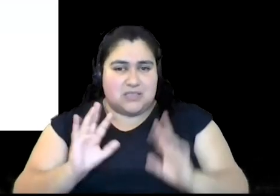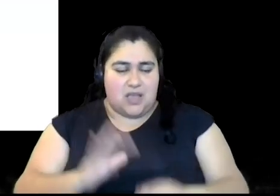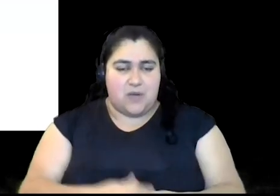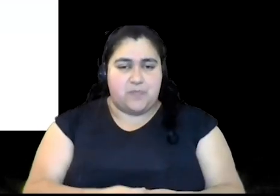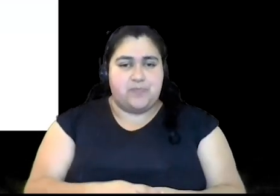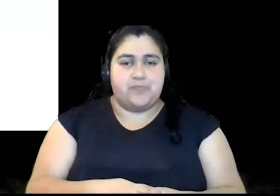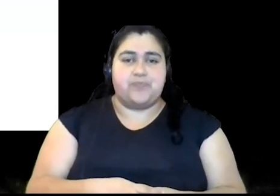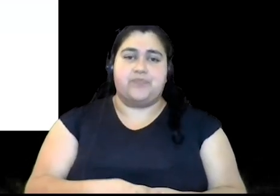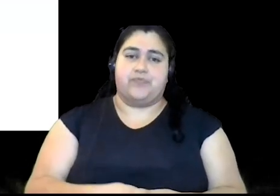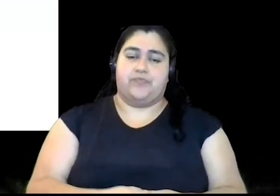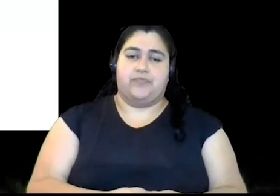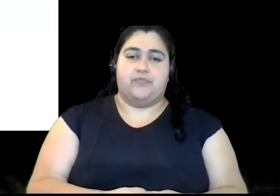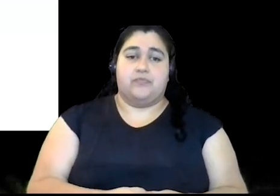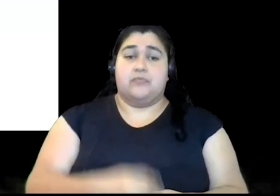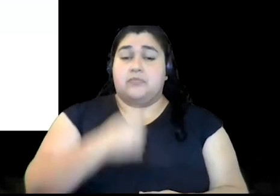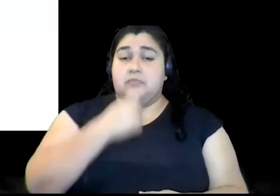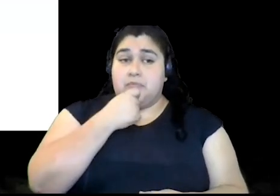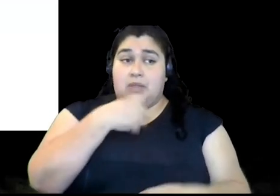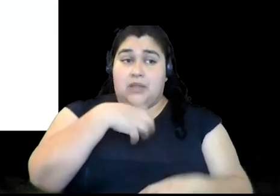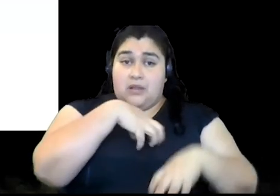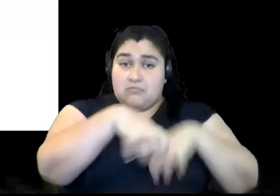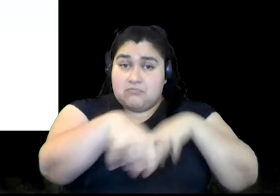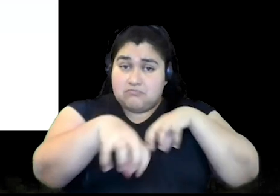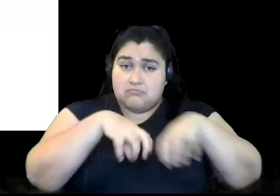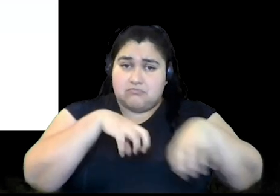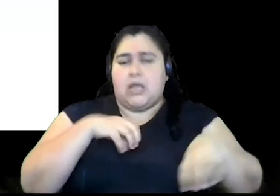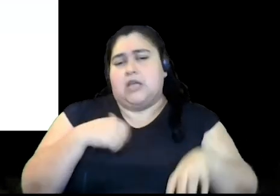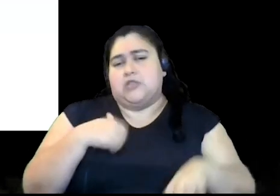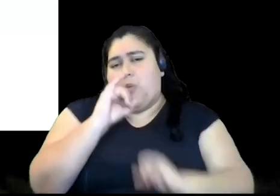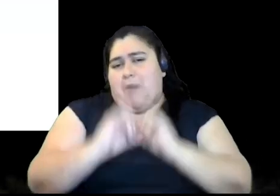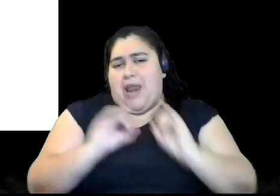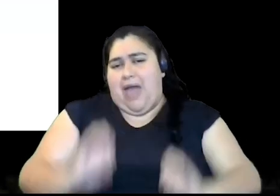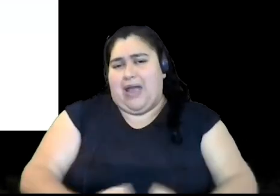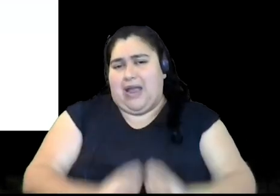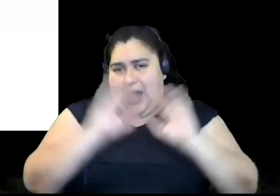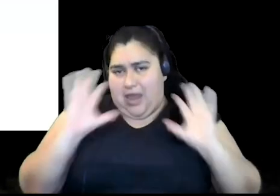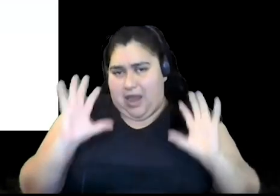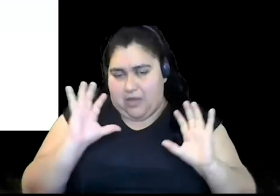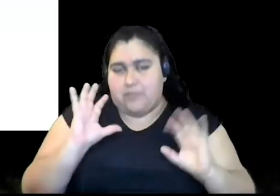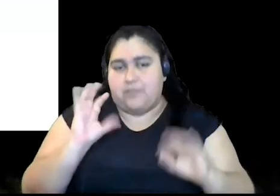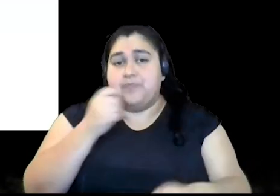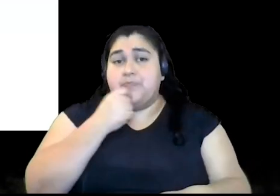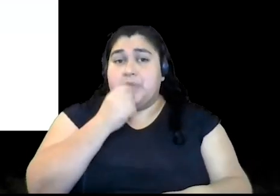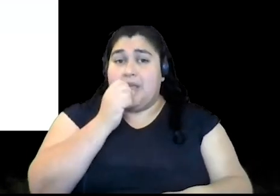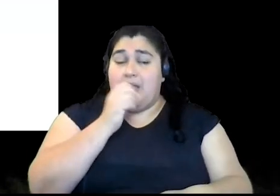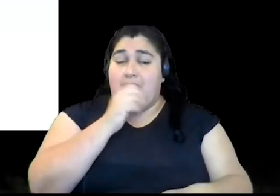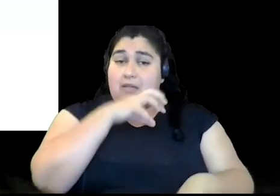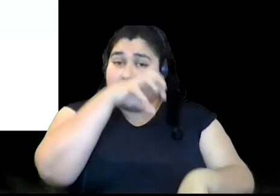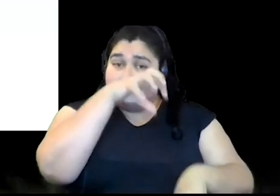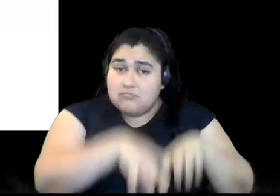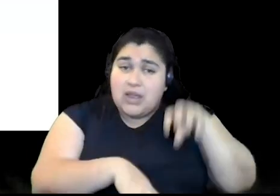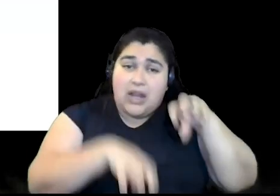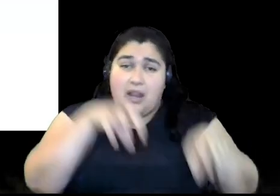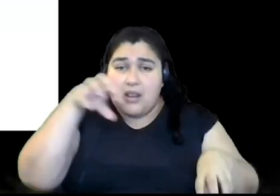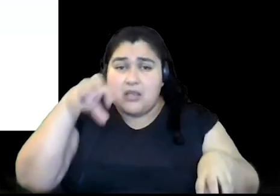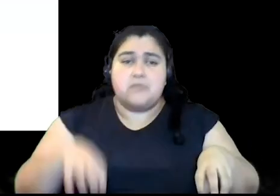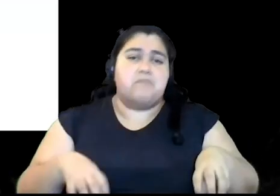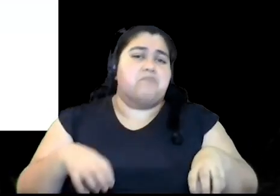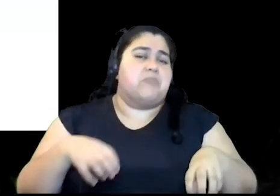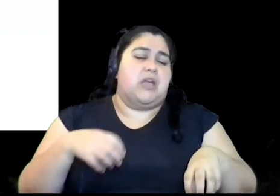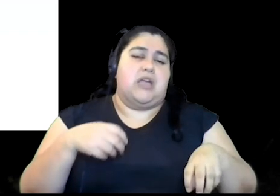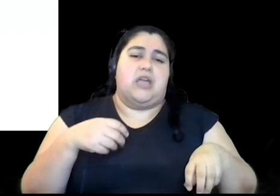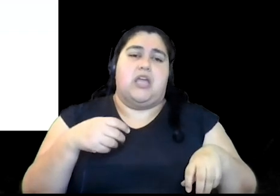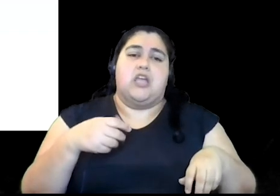Para aquellas entidades, si esto es una aclaración, porque para aquellas entidades que son sociedades